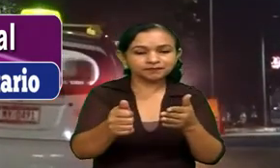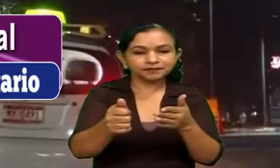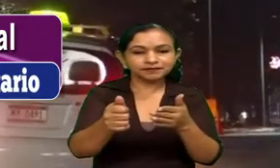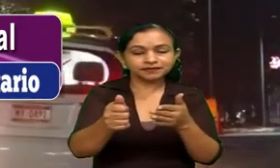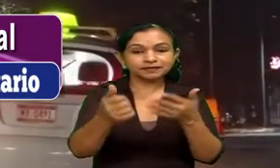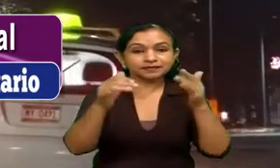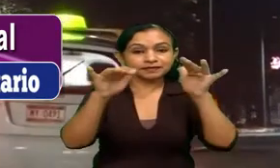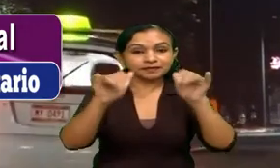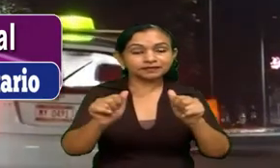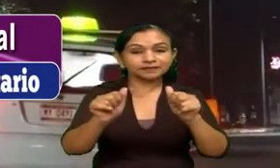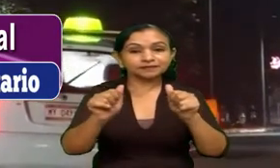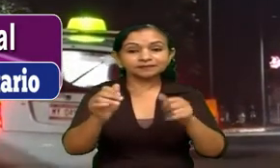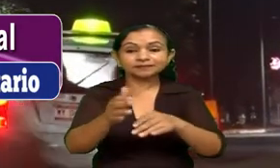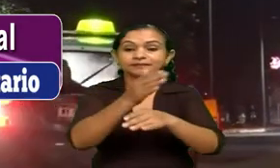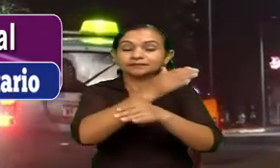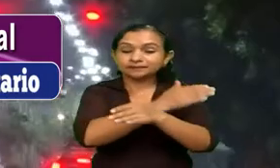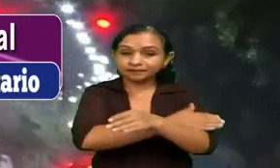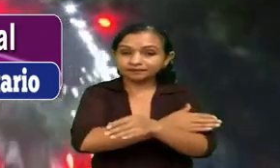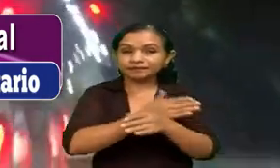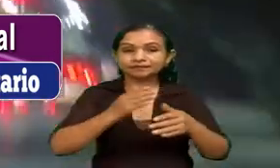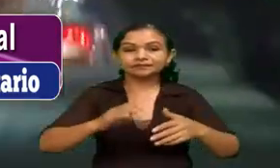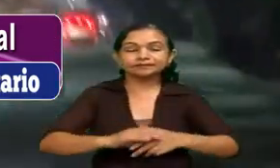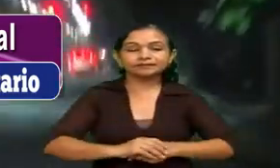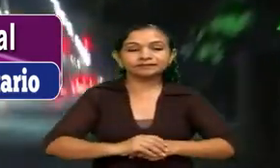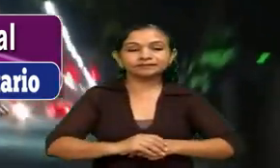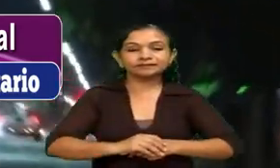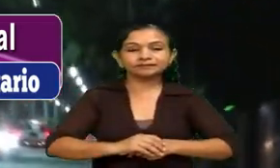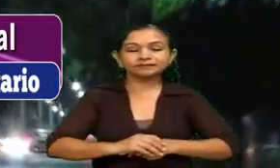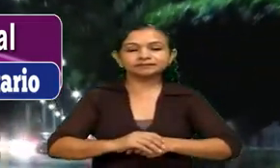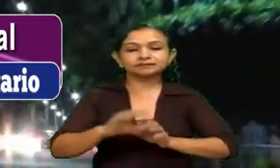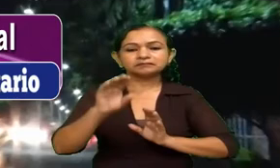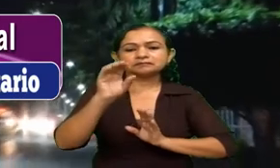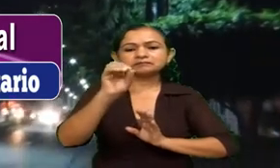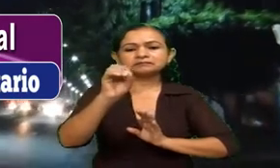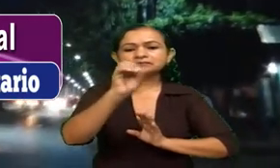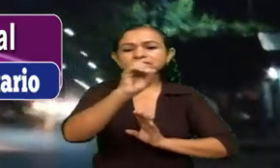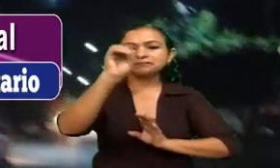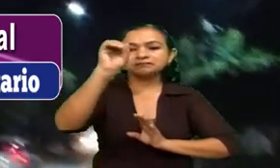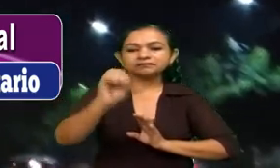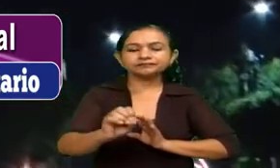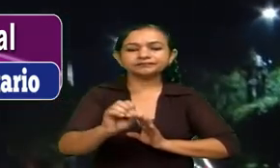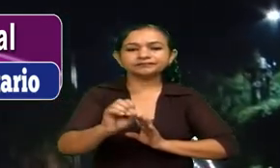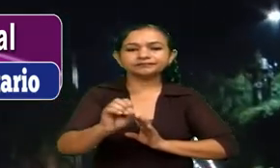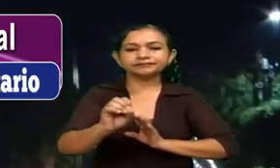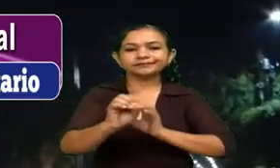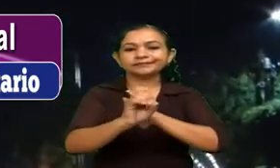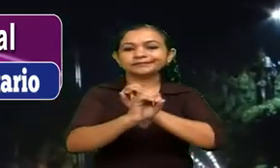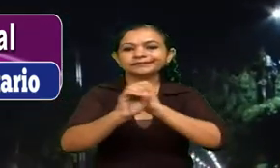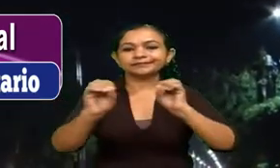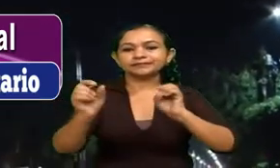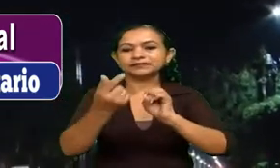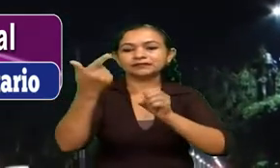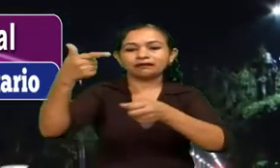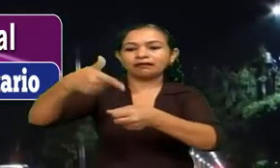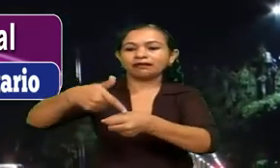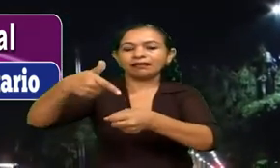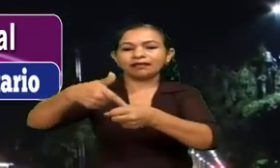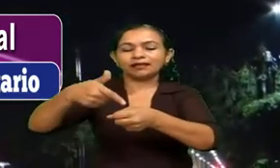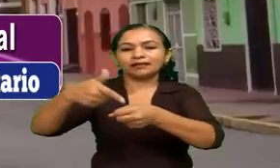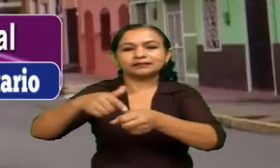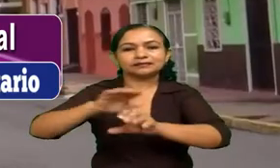servicio el sistema híbrido, okay, eran 0% renovable, porque era pura planta diésel.